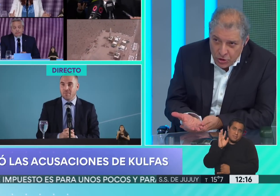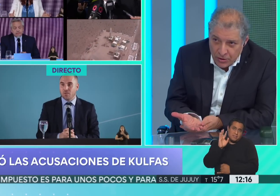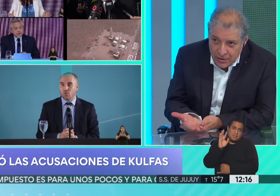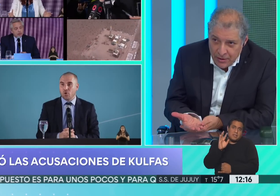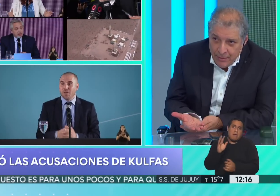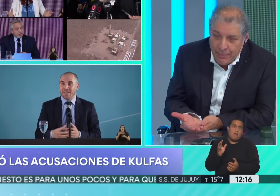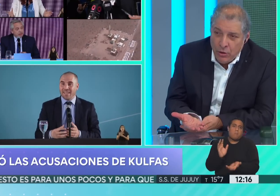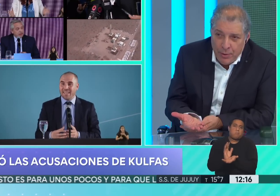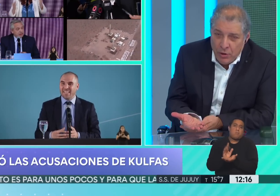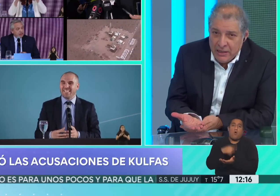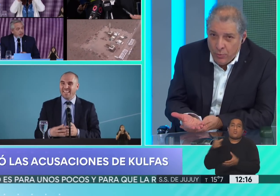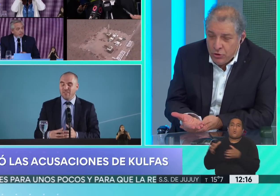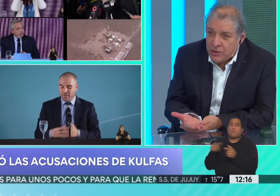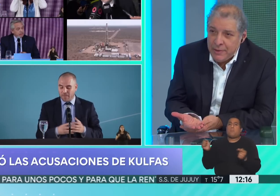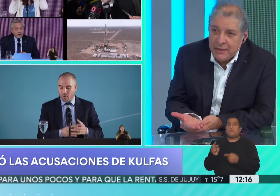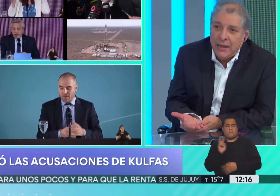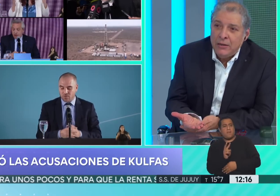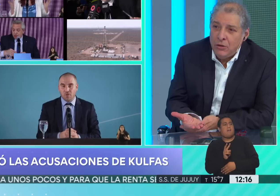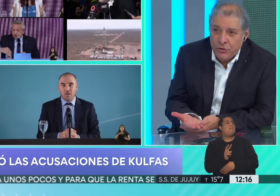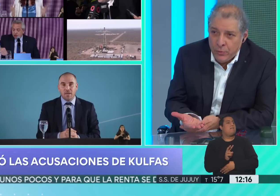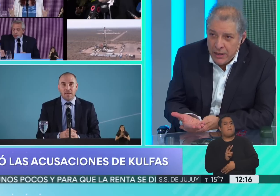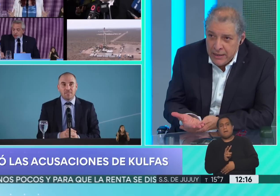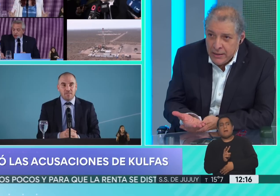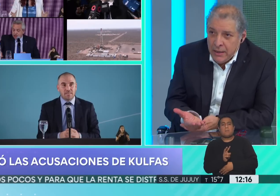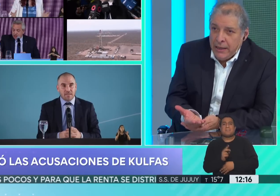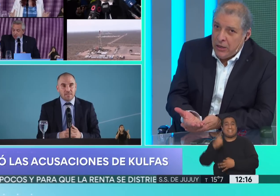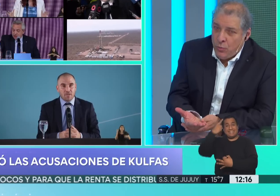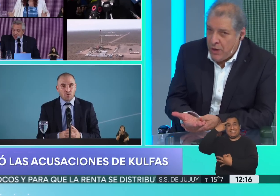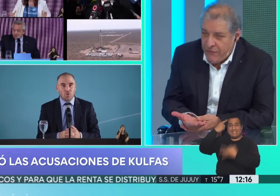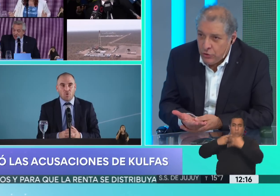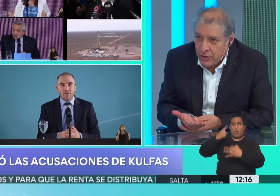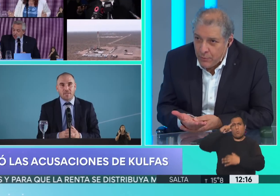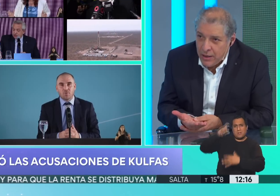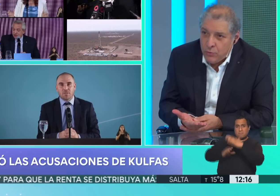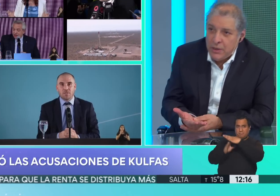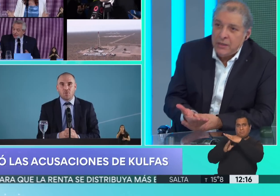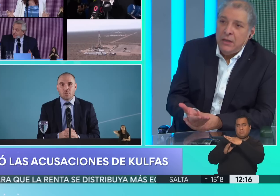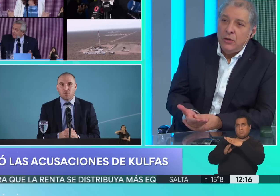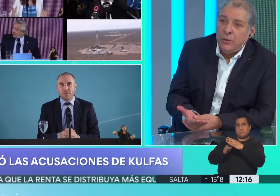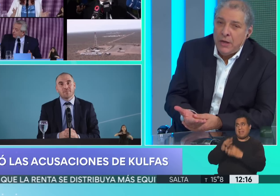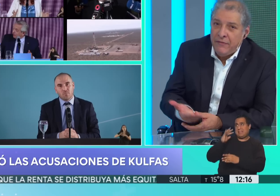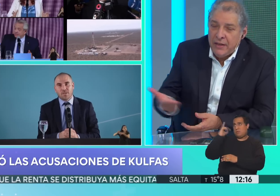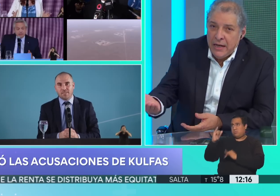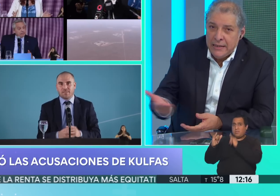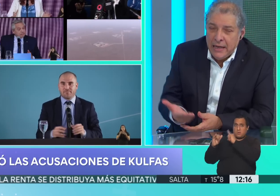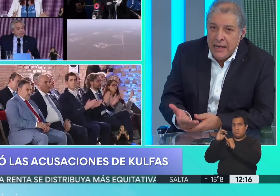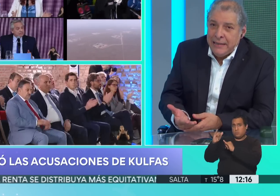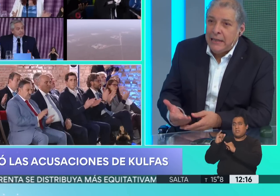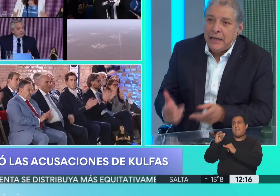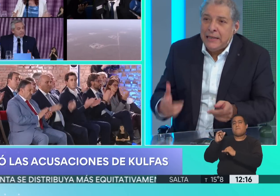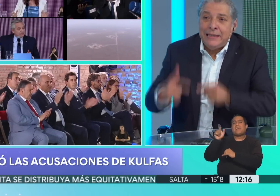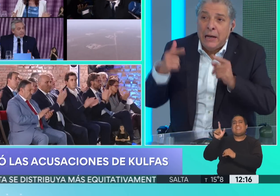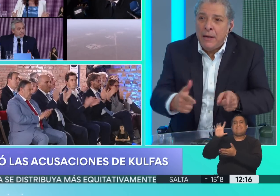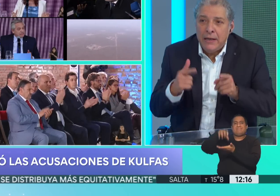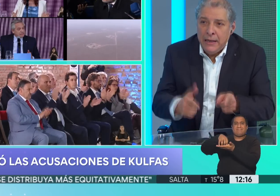la oposición. Y sí, claro. Pues lo primero que hace la oposición se presenta en los tribunales, que le son muy afectos, digamos, las denuncias en los tribunales federales, a